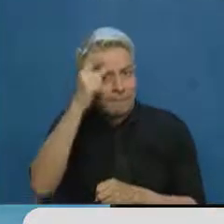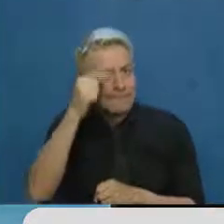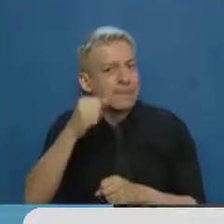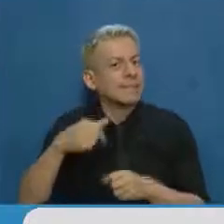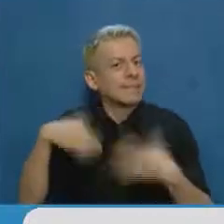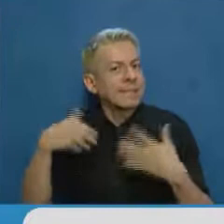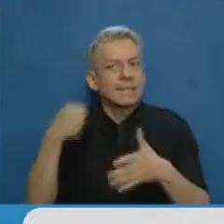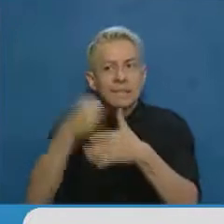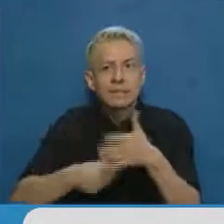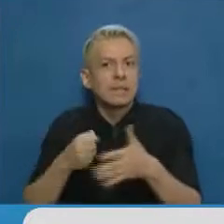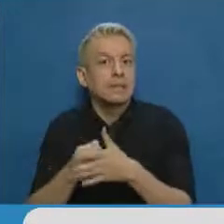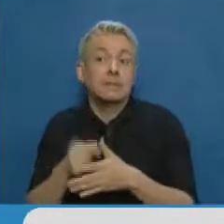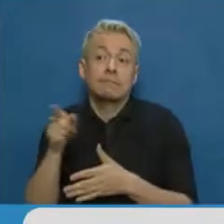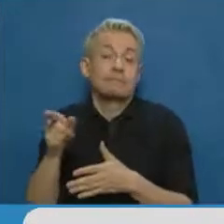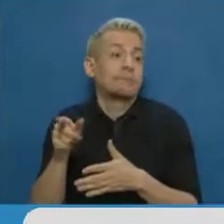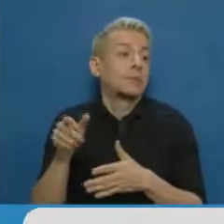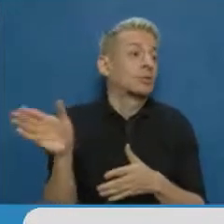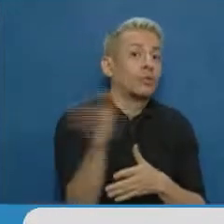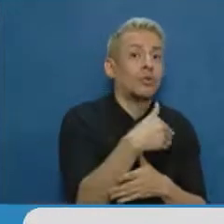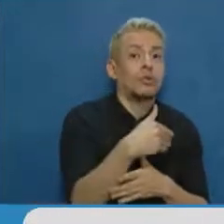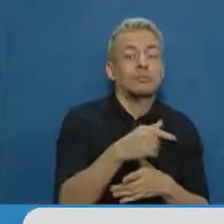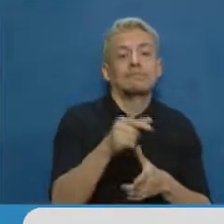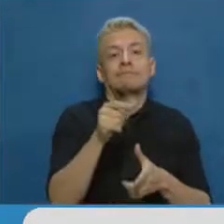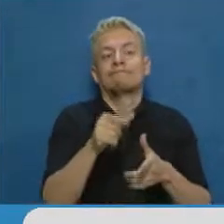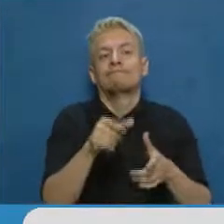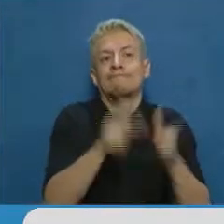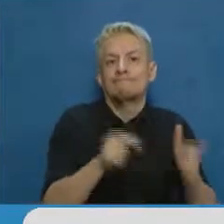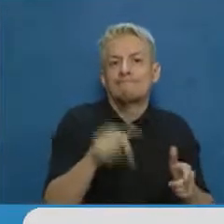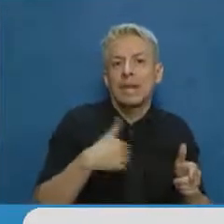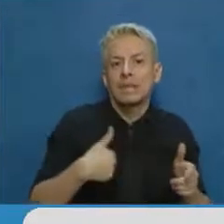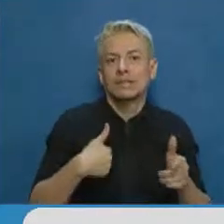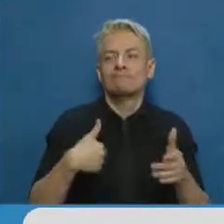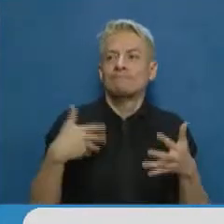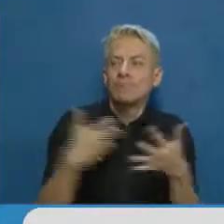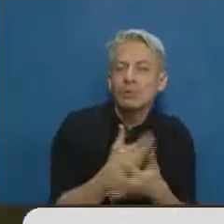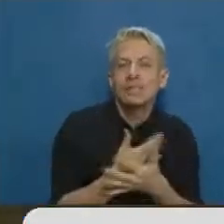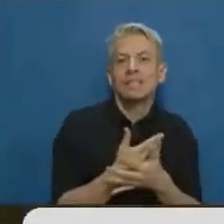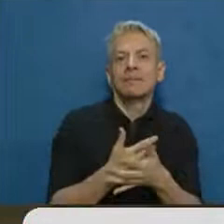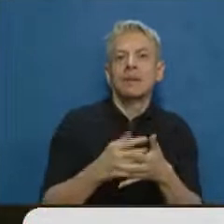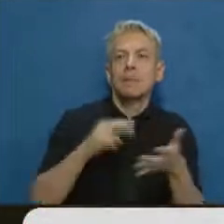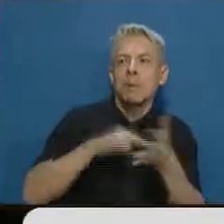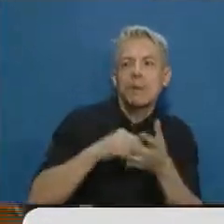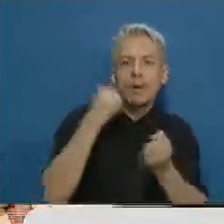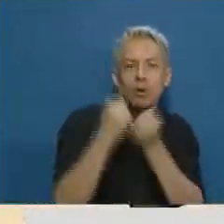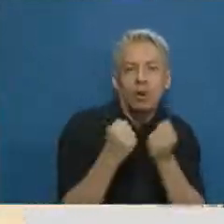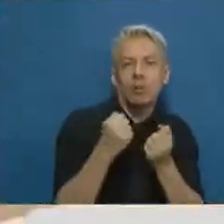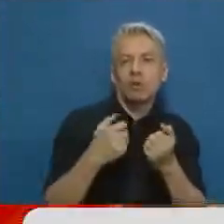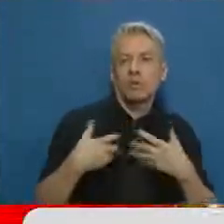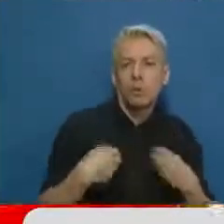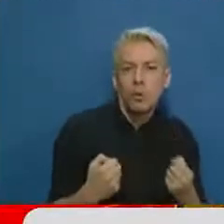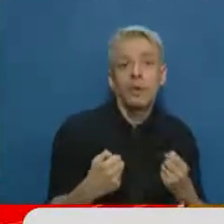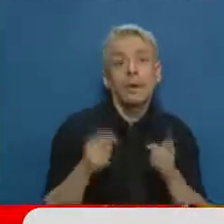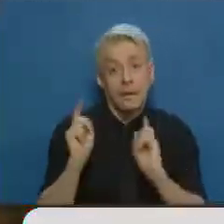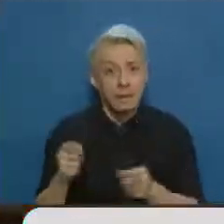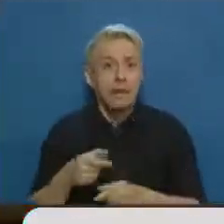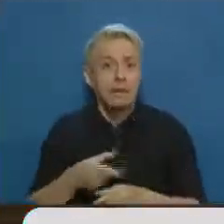a la realidad que estamos viviendo todos los argentinos, ¿sí? Esta crisis económica y sanitaria que tan fuerte nos está pegando, a los bomberos también los está afectando. Por